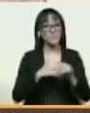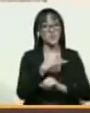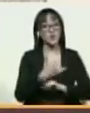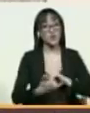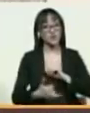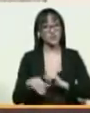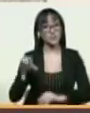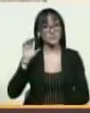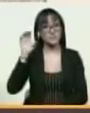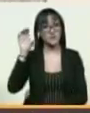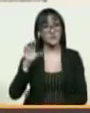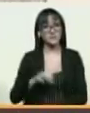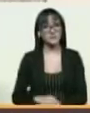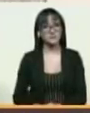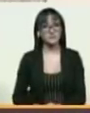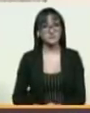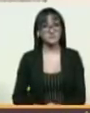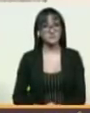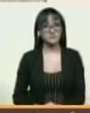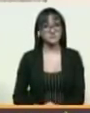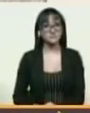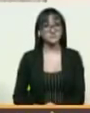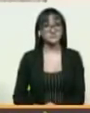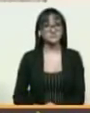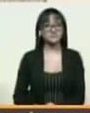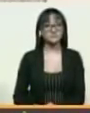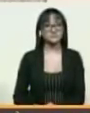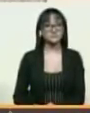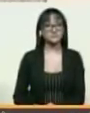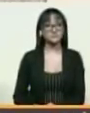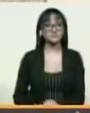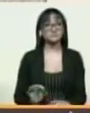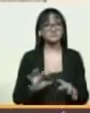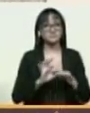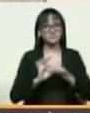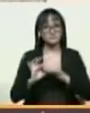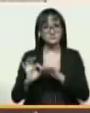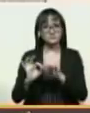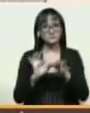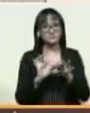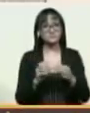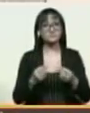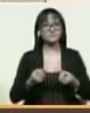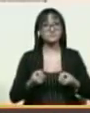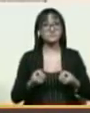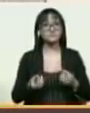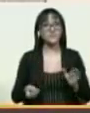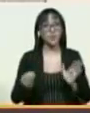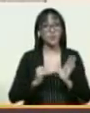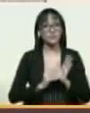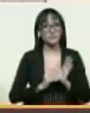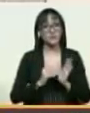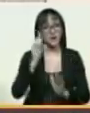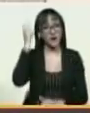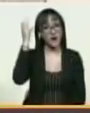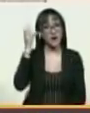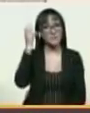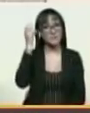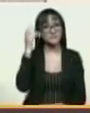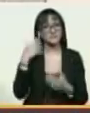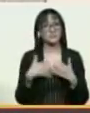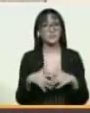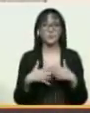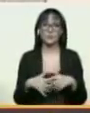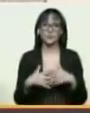País nos va a permitir trazar una estrategia que garantice de nuevo la capacidad